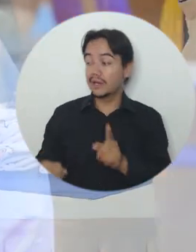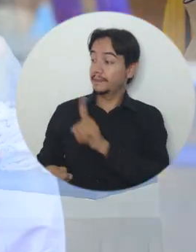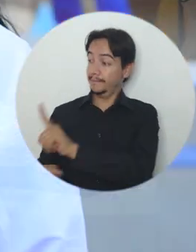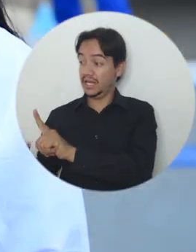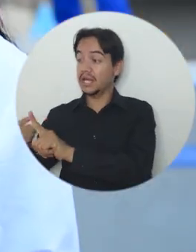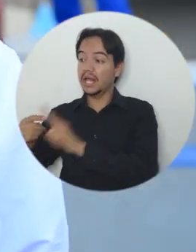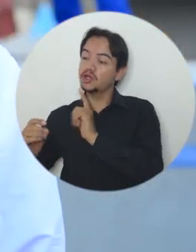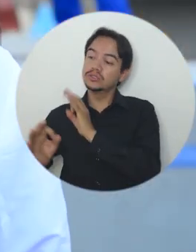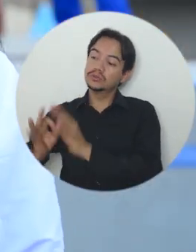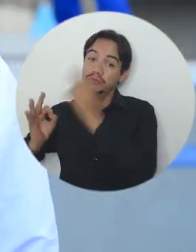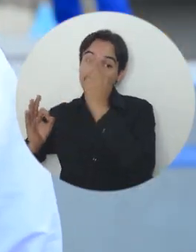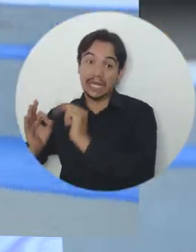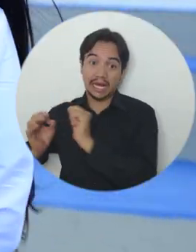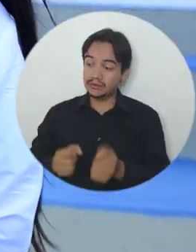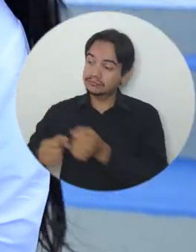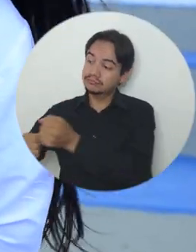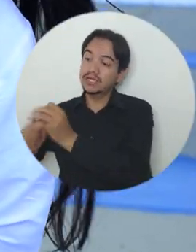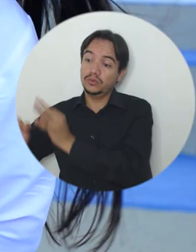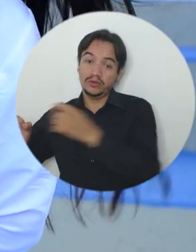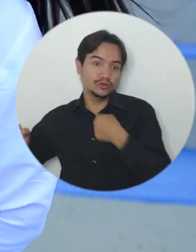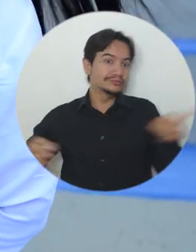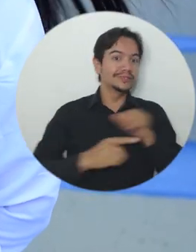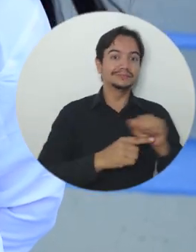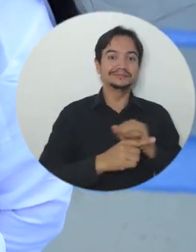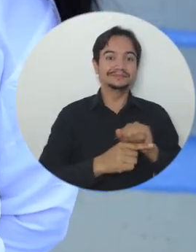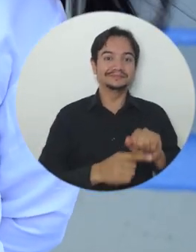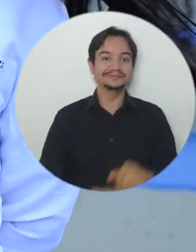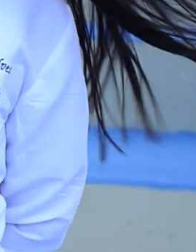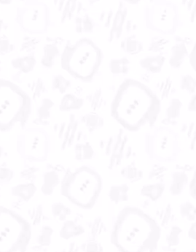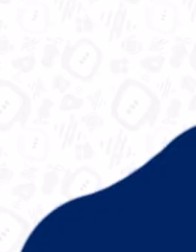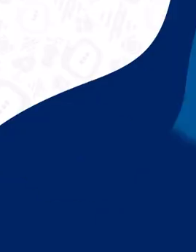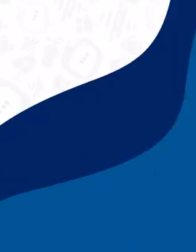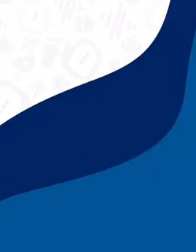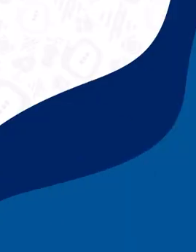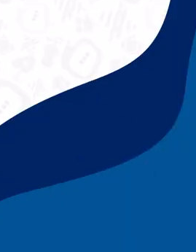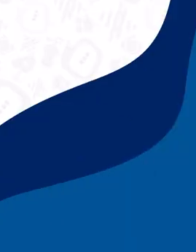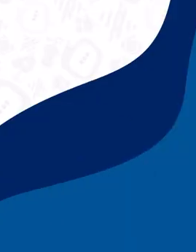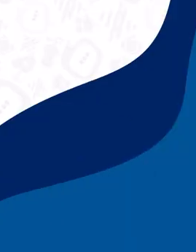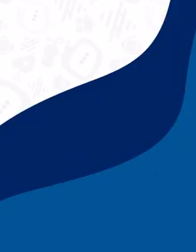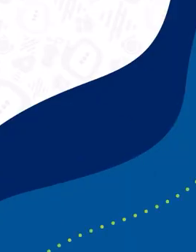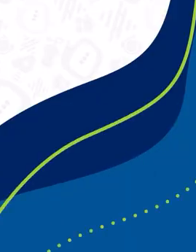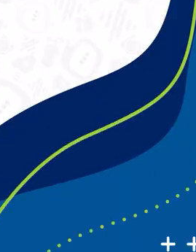quienes me permitían dar mis clases y ellos me cuidaban mi hija mientras hacía mi práctica clínica